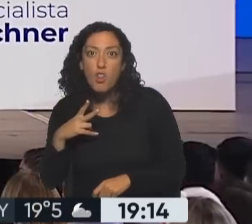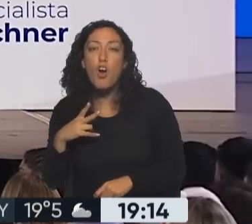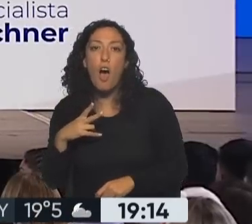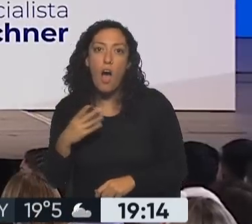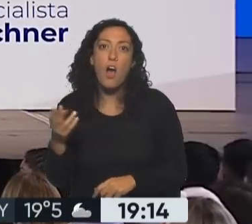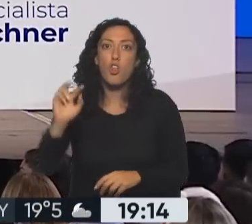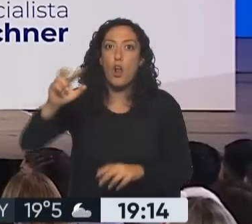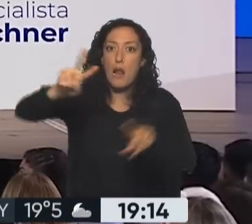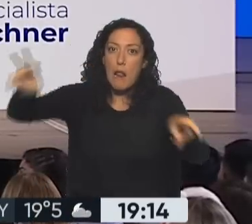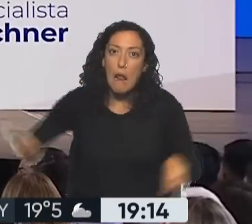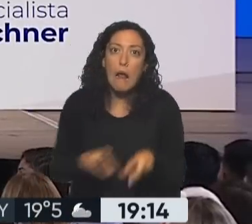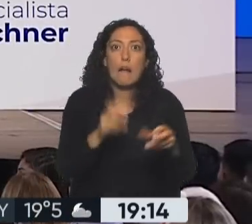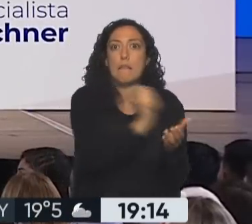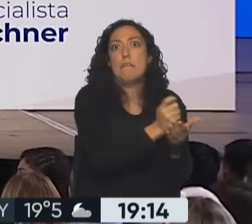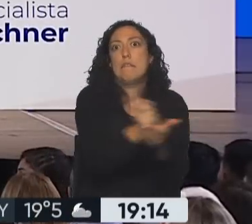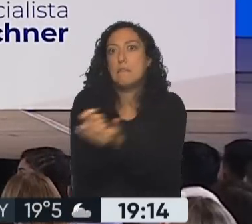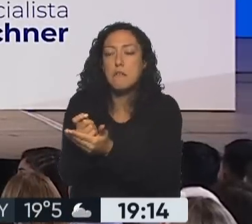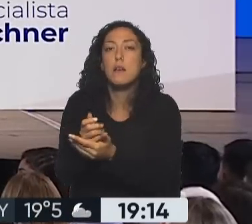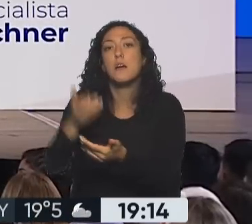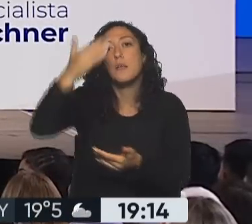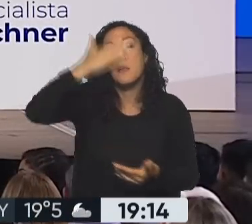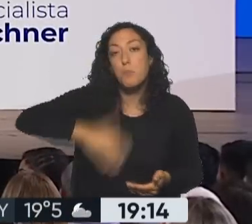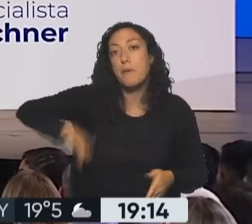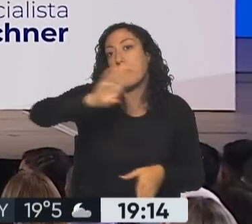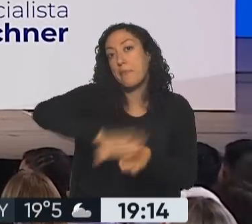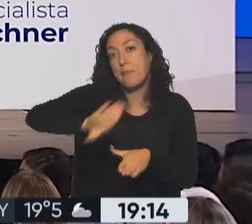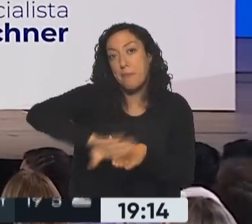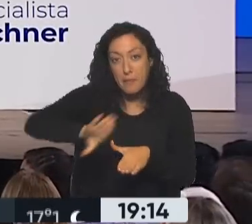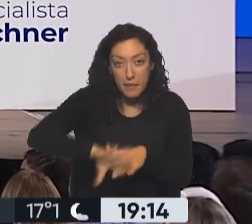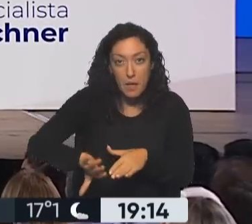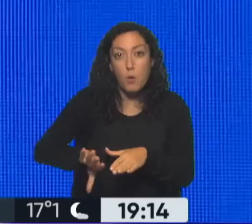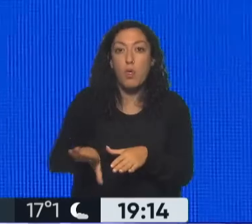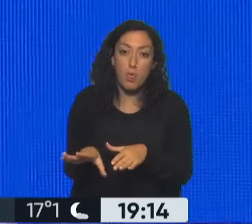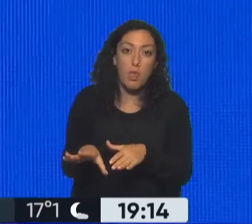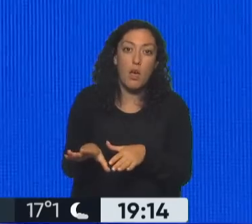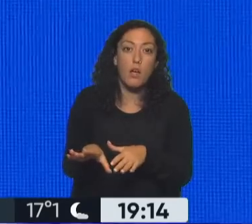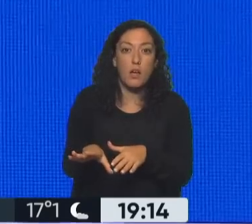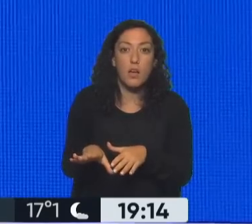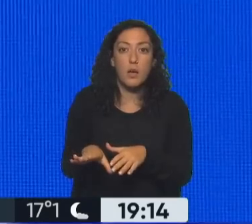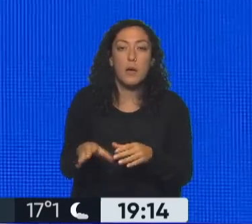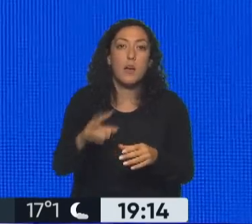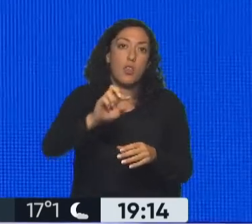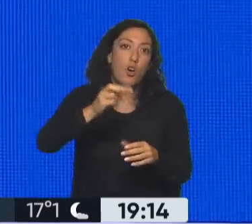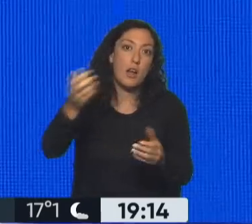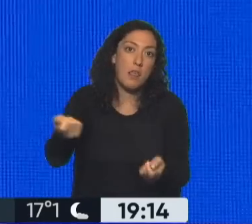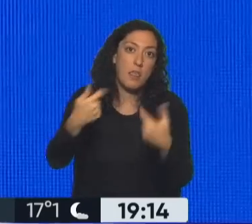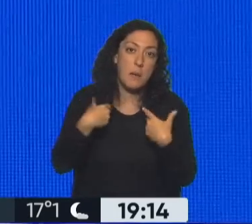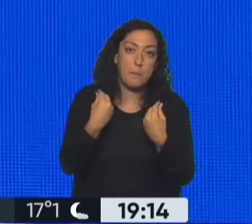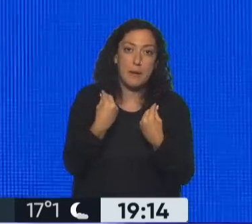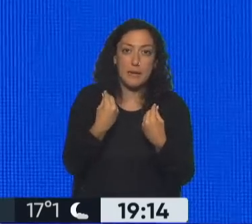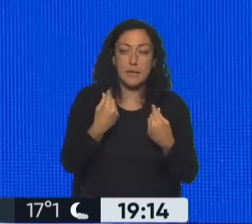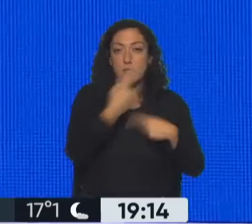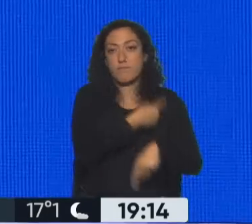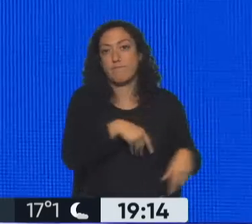de las privatizaciones, con los dólares del endeudamiento que la nación tomaba para que la base monetaria